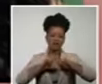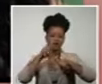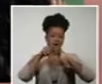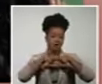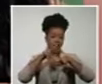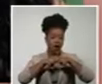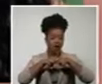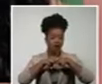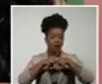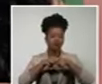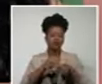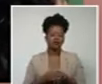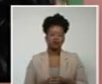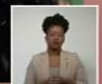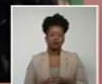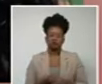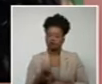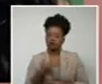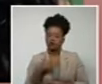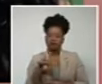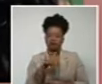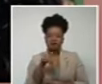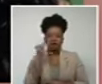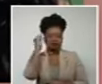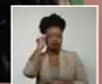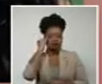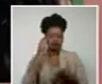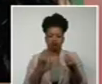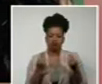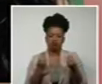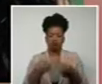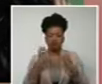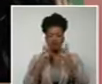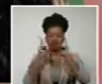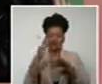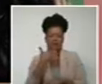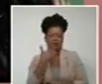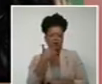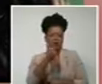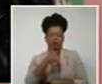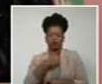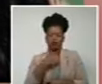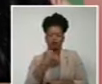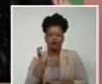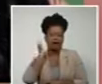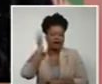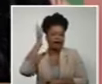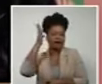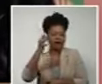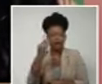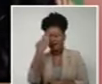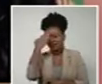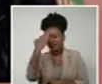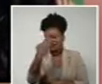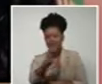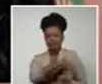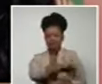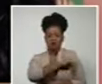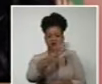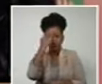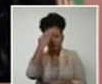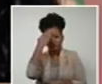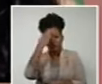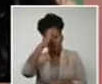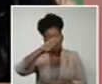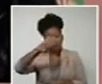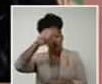cual ha sido la mejor experiencia en mi vida y estoy eternamente agradecida con el pueblo cubano y con el gobierno cubano por